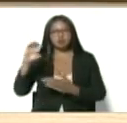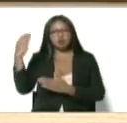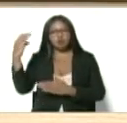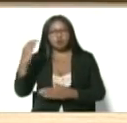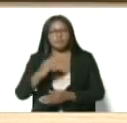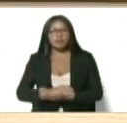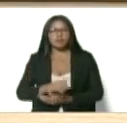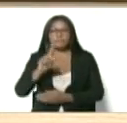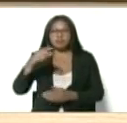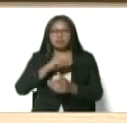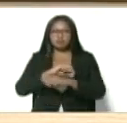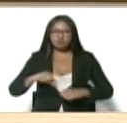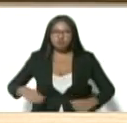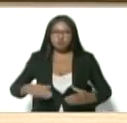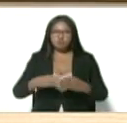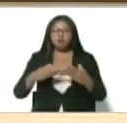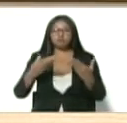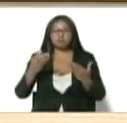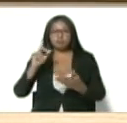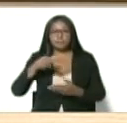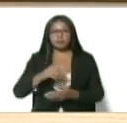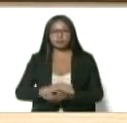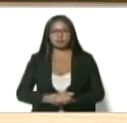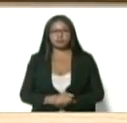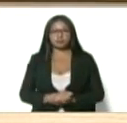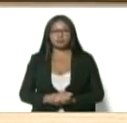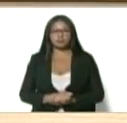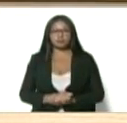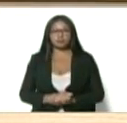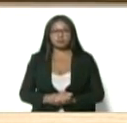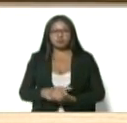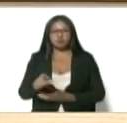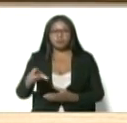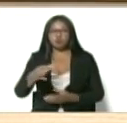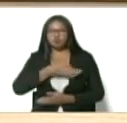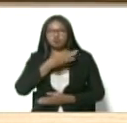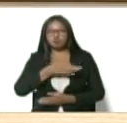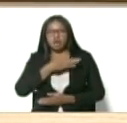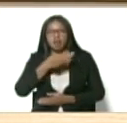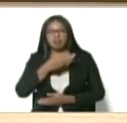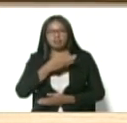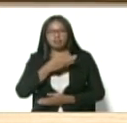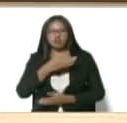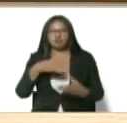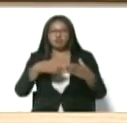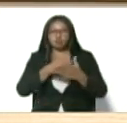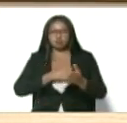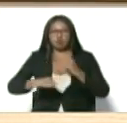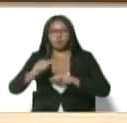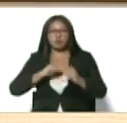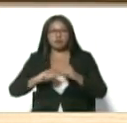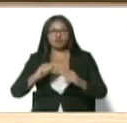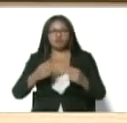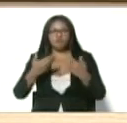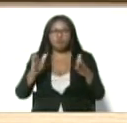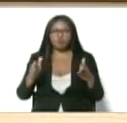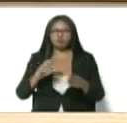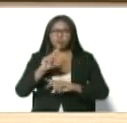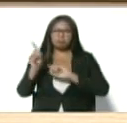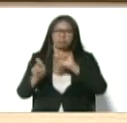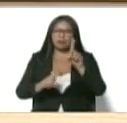de su ejército de sus fuerzas militares a la gente honesta de la sociedad civil de los movimientos populares no se